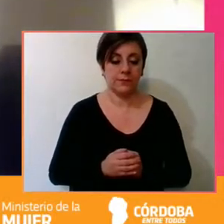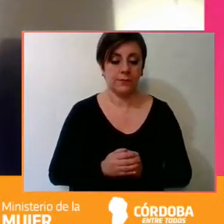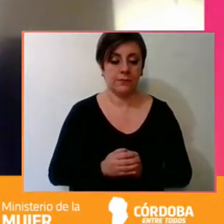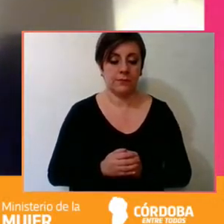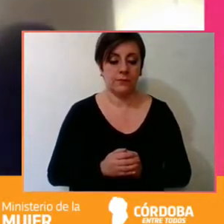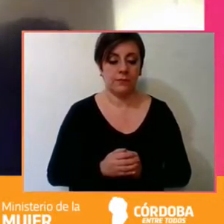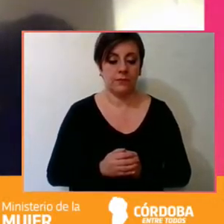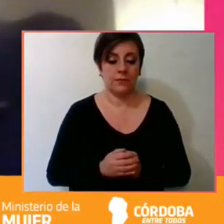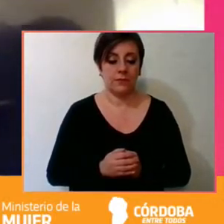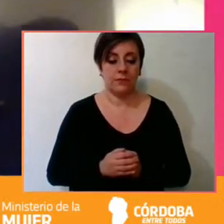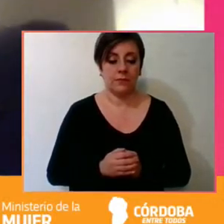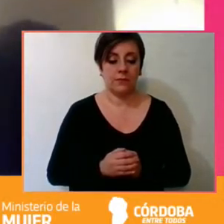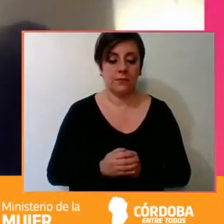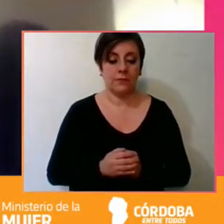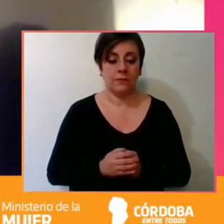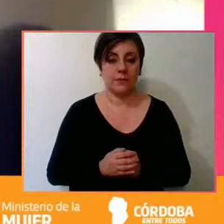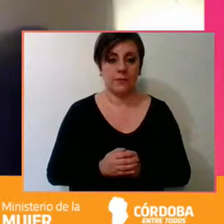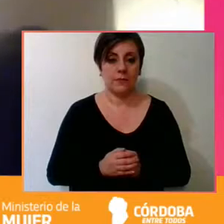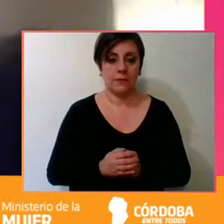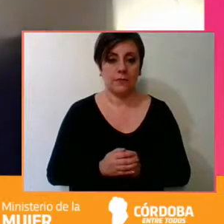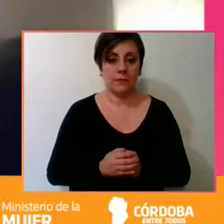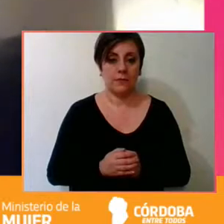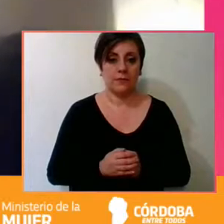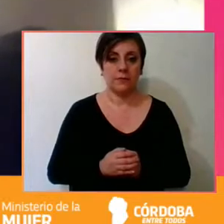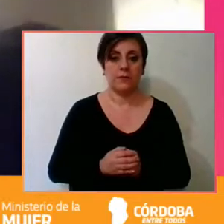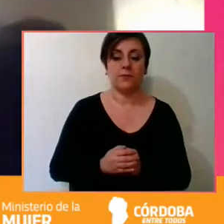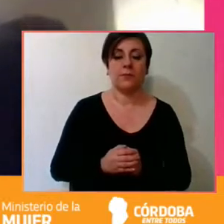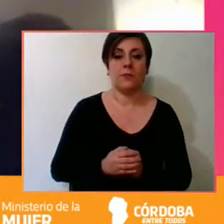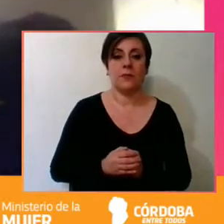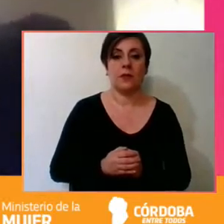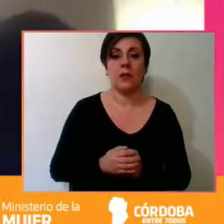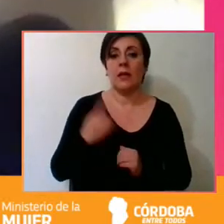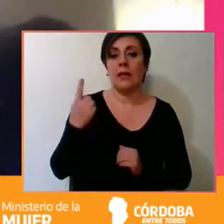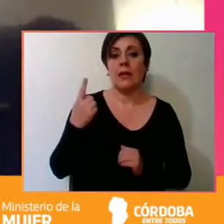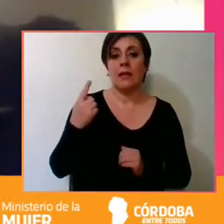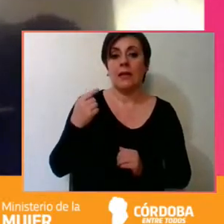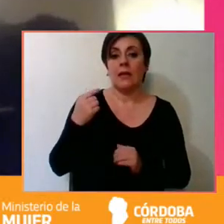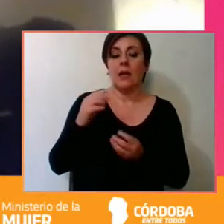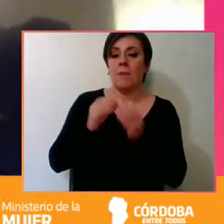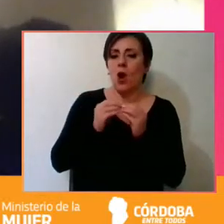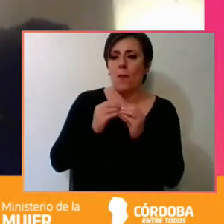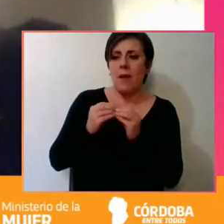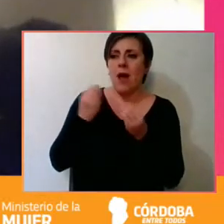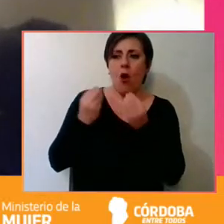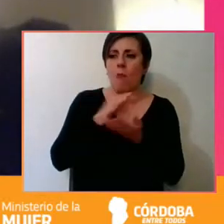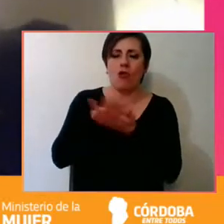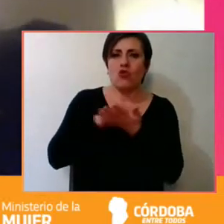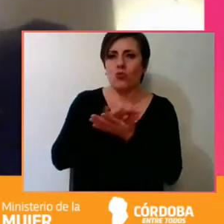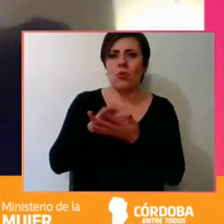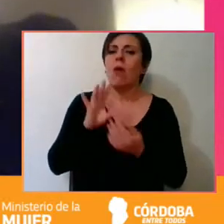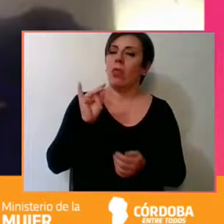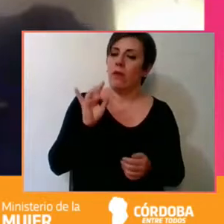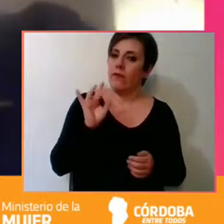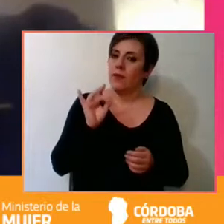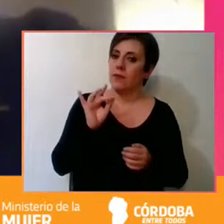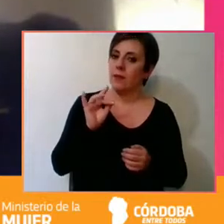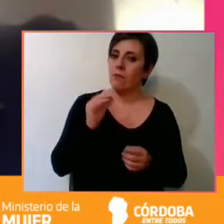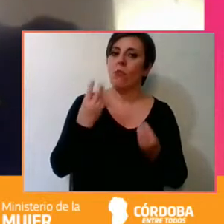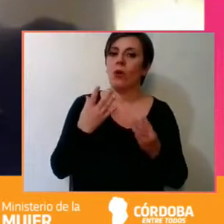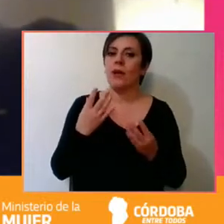Sin duda, y nos lo muestran ya los años transcurridos, la superación de este problema es complejo, porque no es un problema de